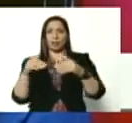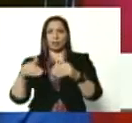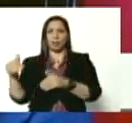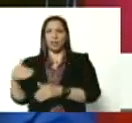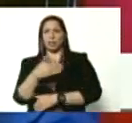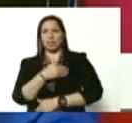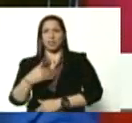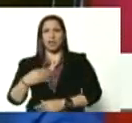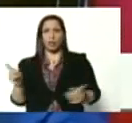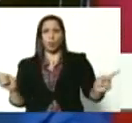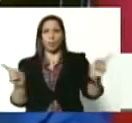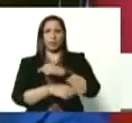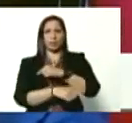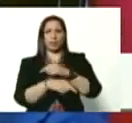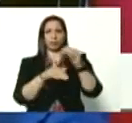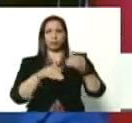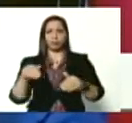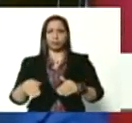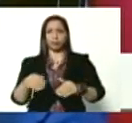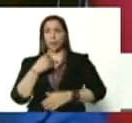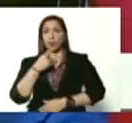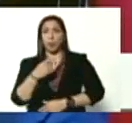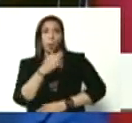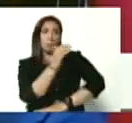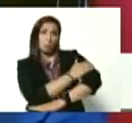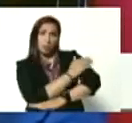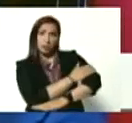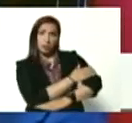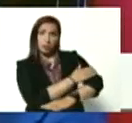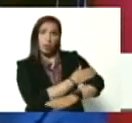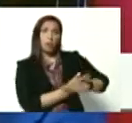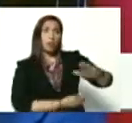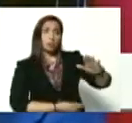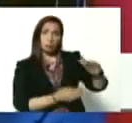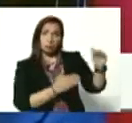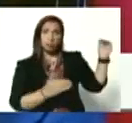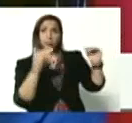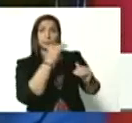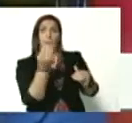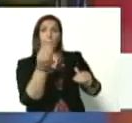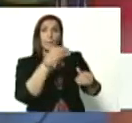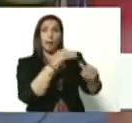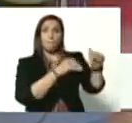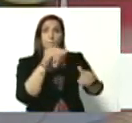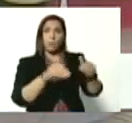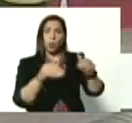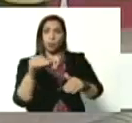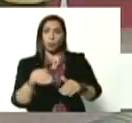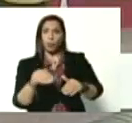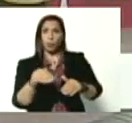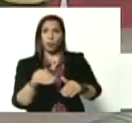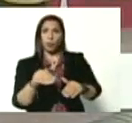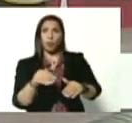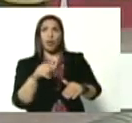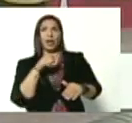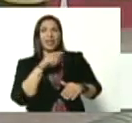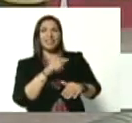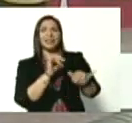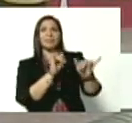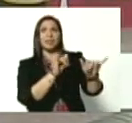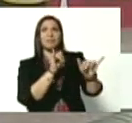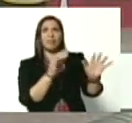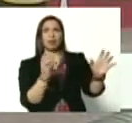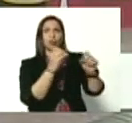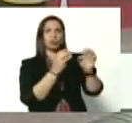por eso el presidente dijo si la oposición saca más votos que el psoe y el polo patriótico esa misma noche me voy